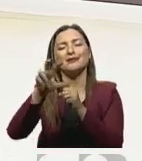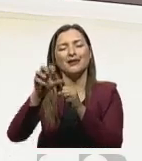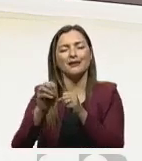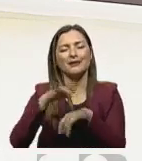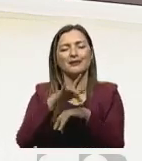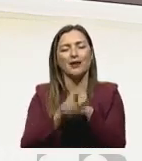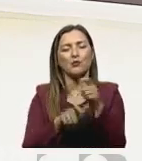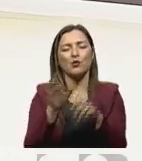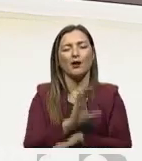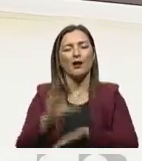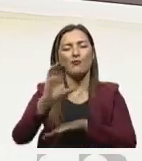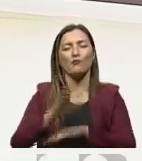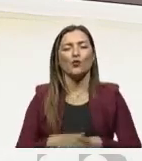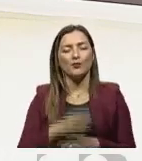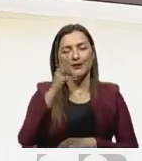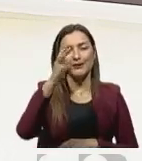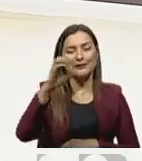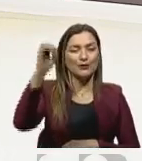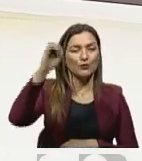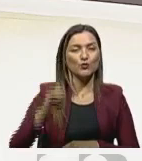abandonó en el campo 60%